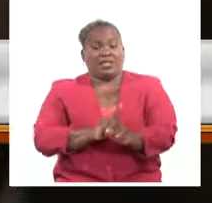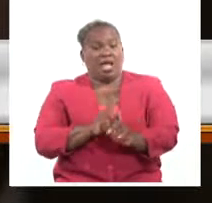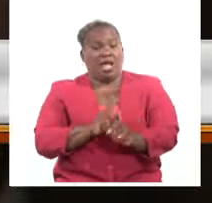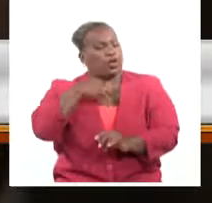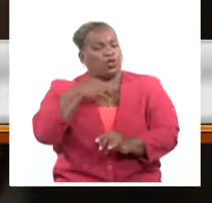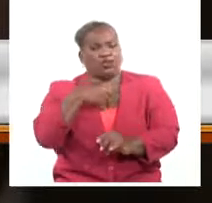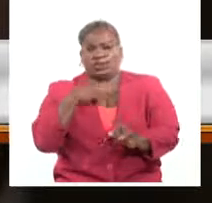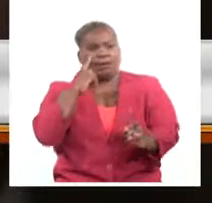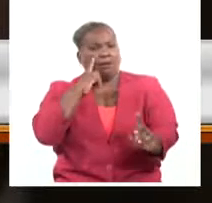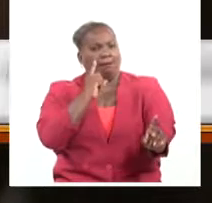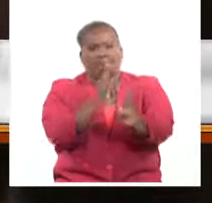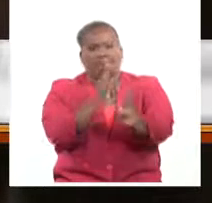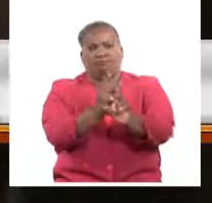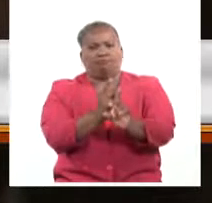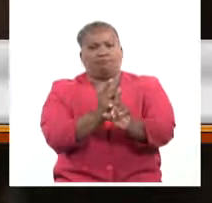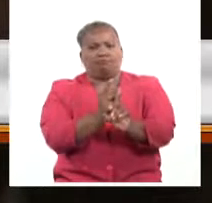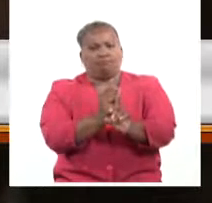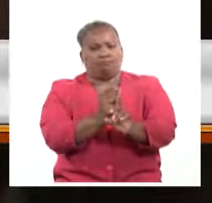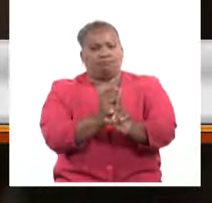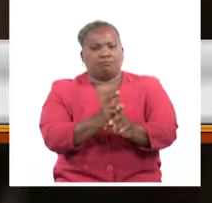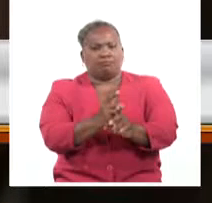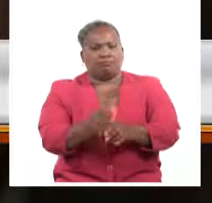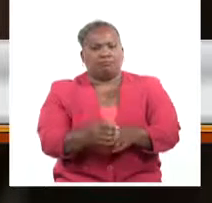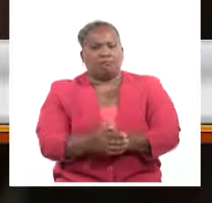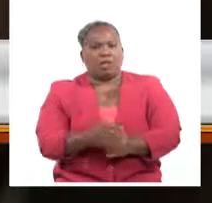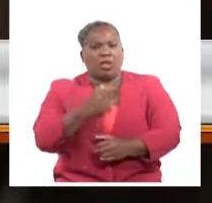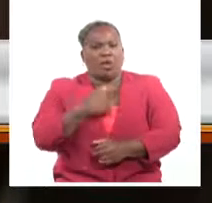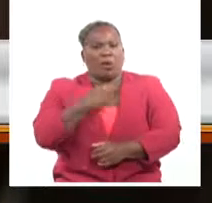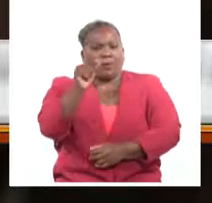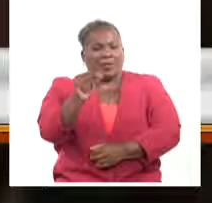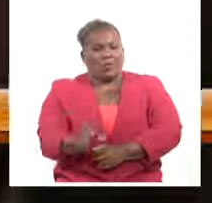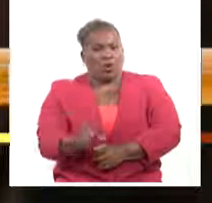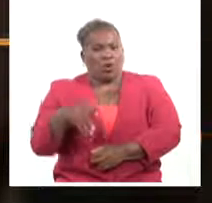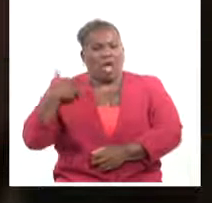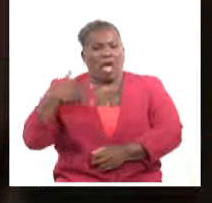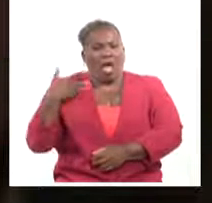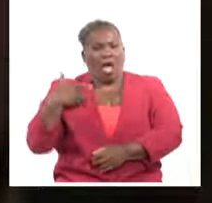contacto con las personas que están